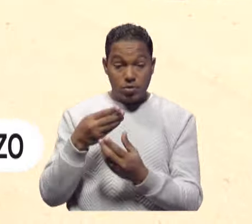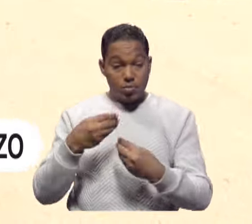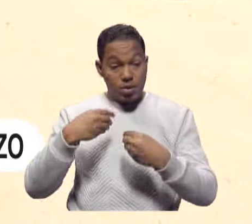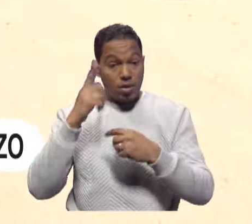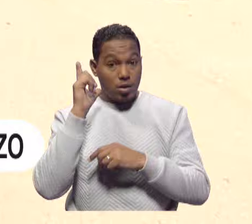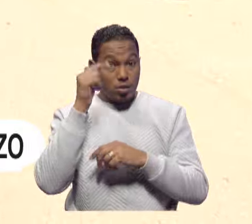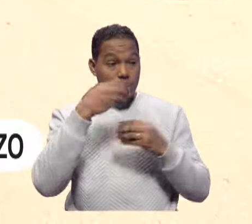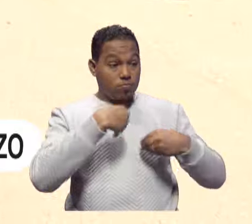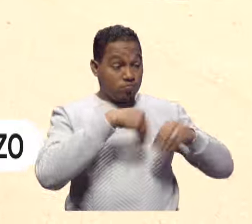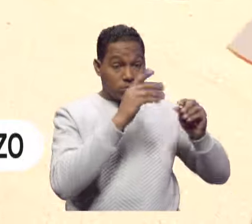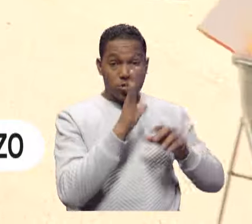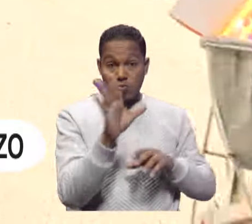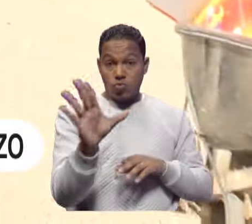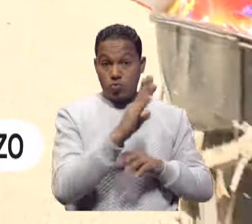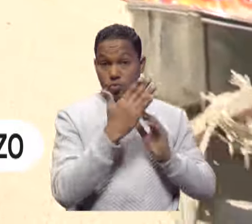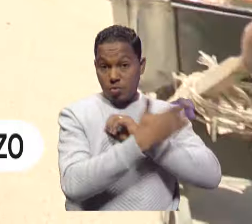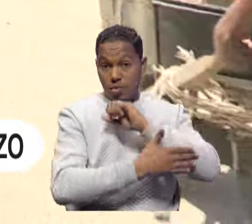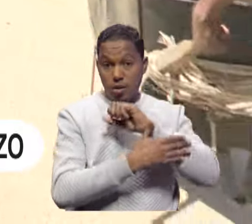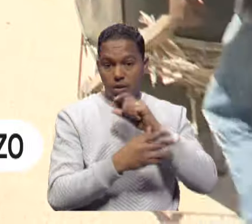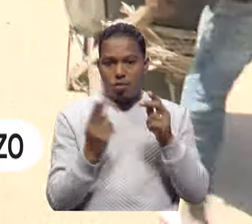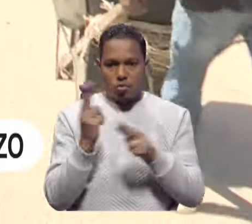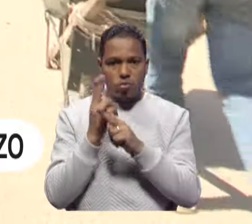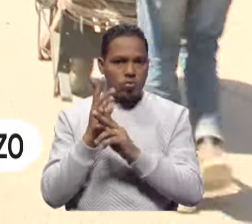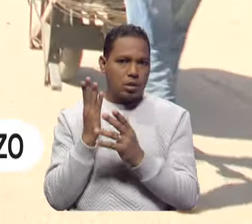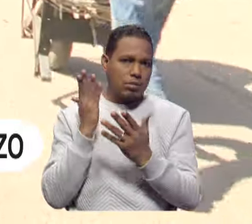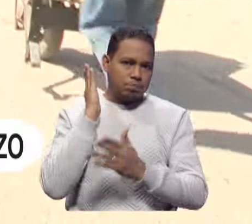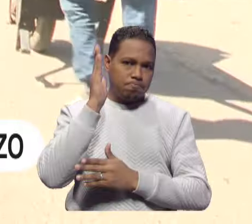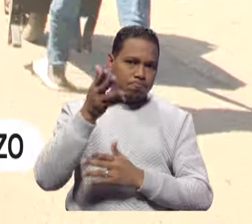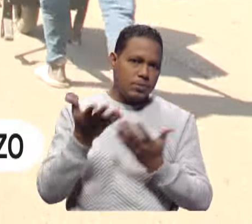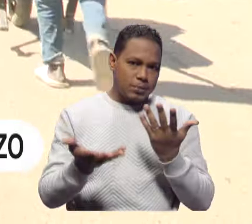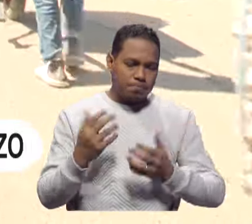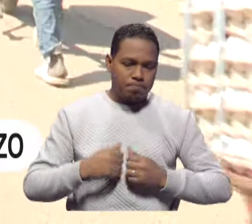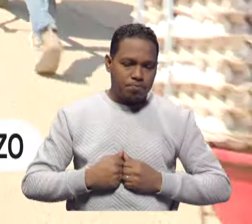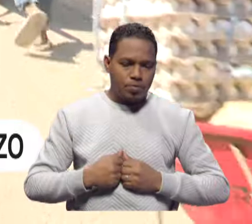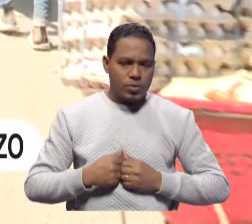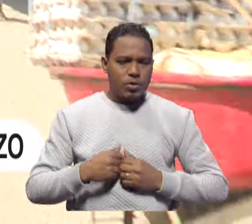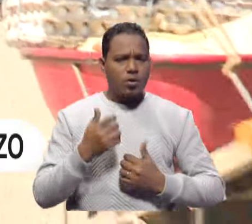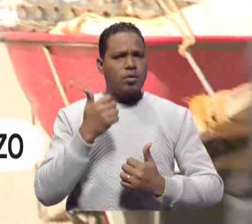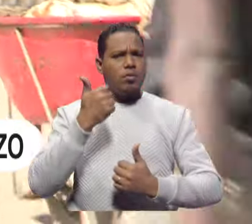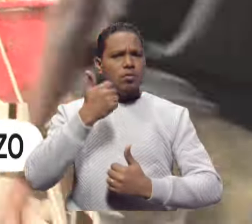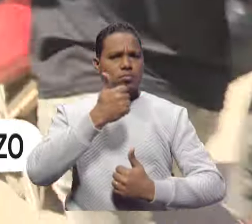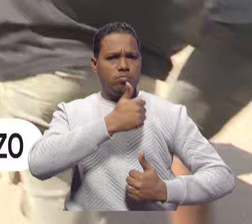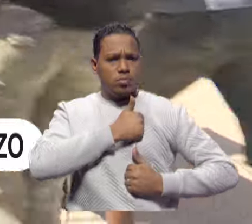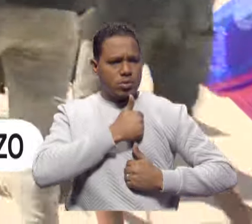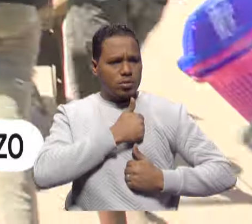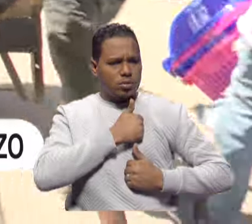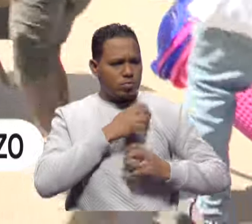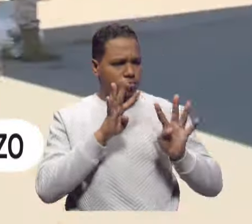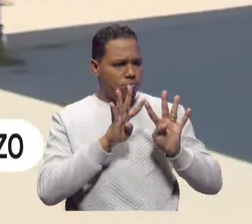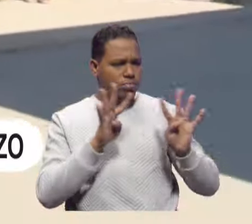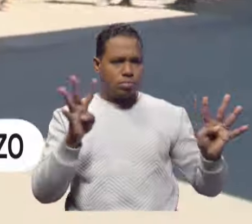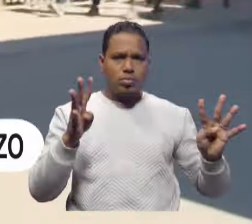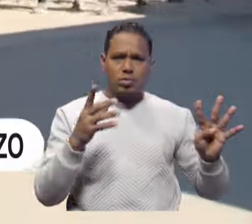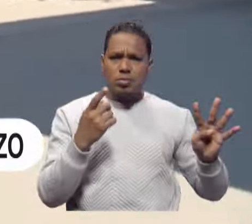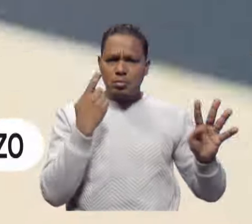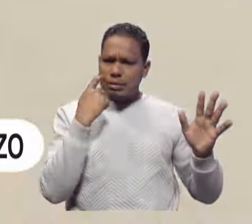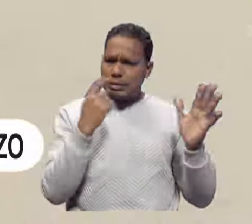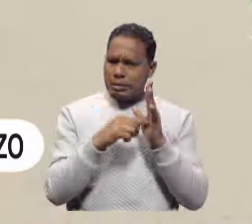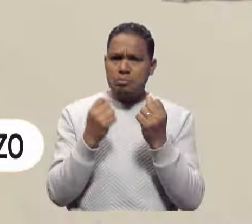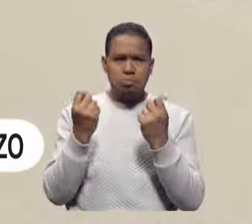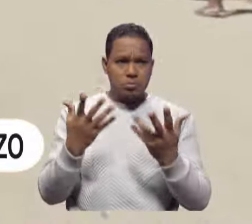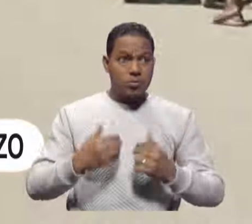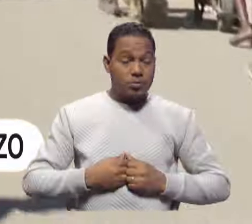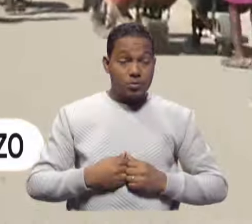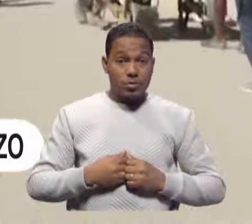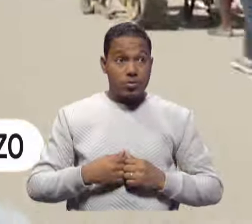comercializarlos como para su uso. Aquí la presencia militar ha sido muy notable, ya que según